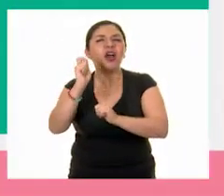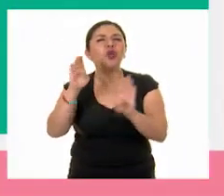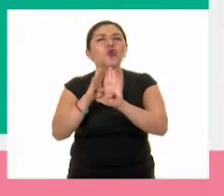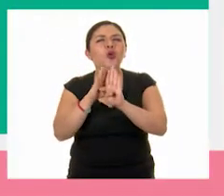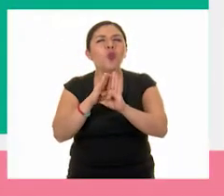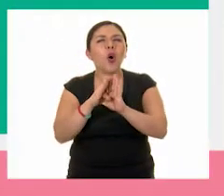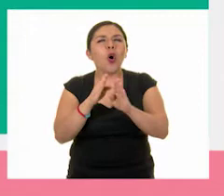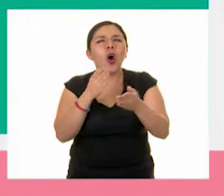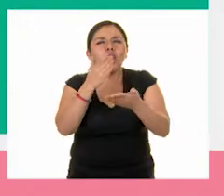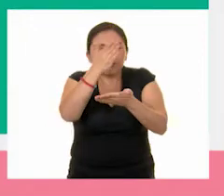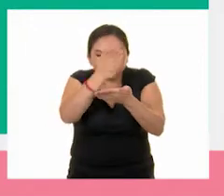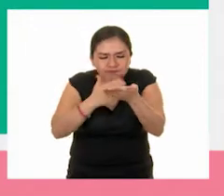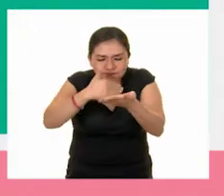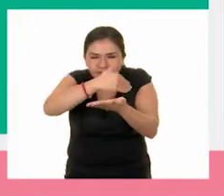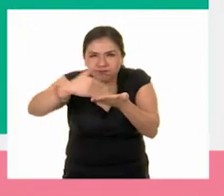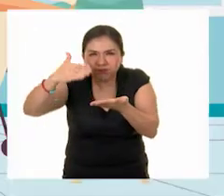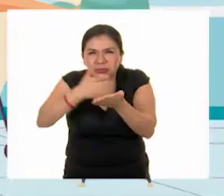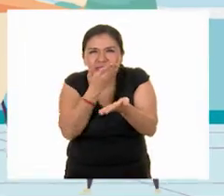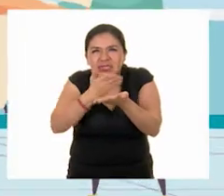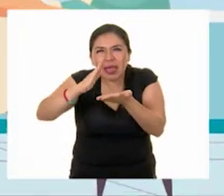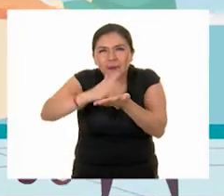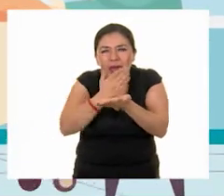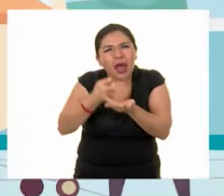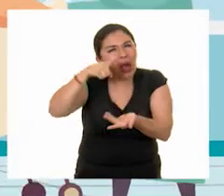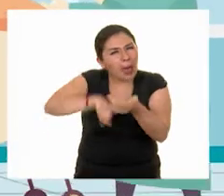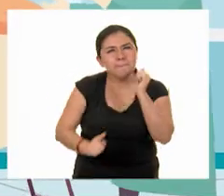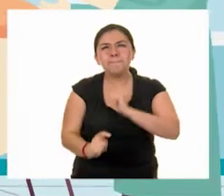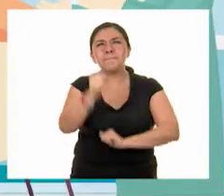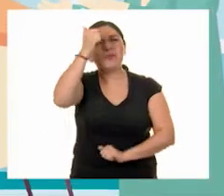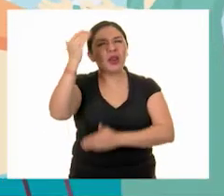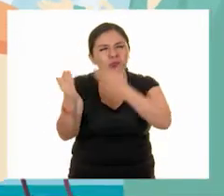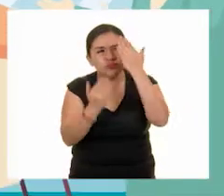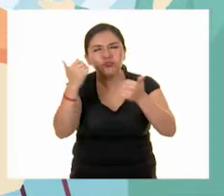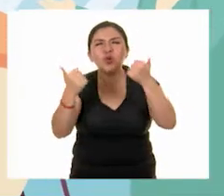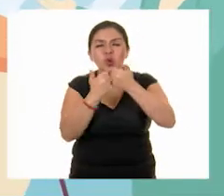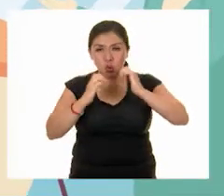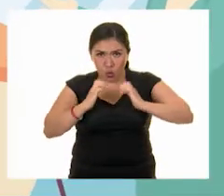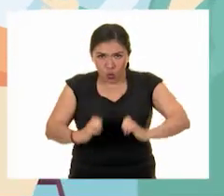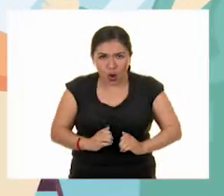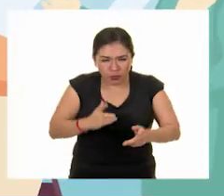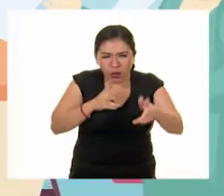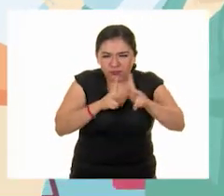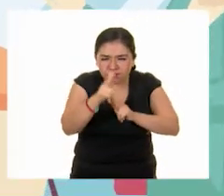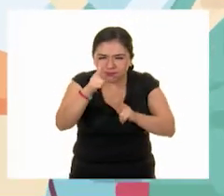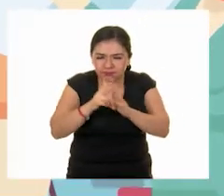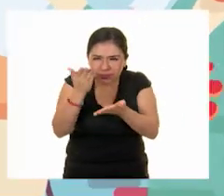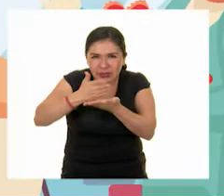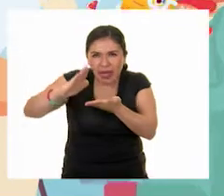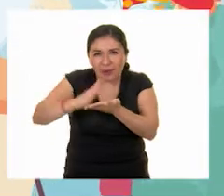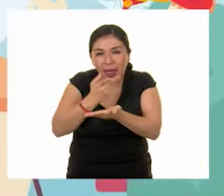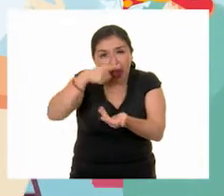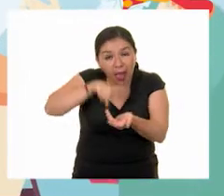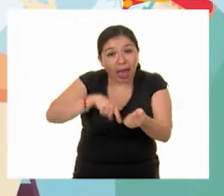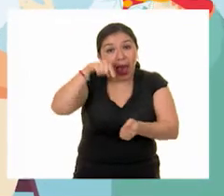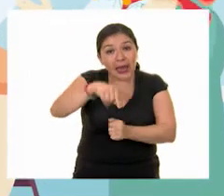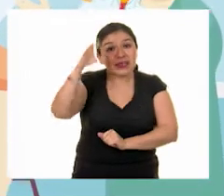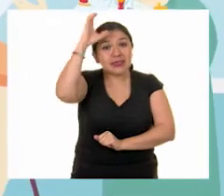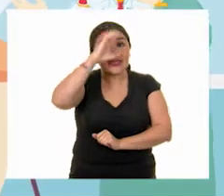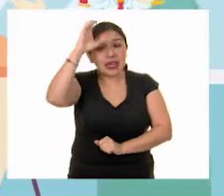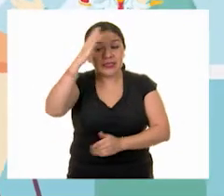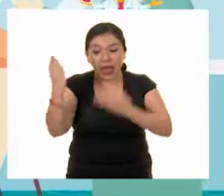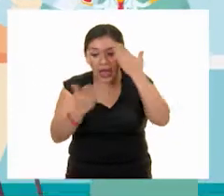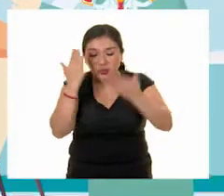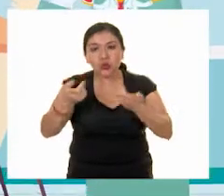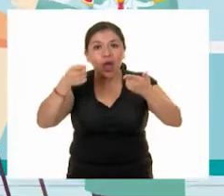cortar o separar. La anatomía se inició precisamente diseccionando cuerpos. Es por esto que es la ciencia que estudia